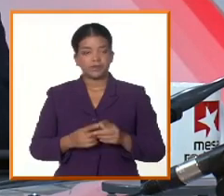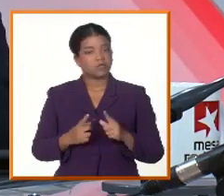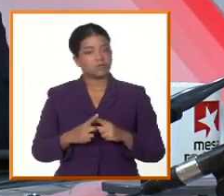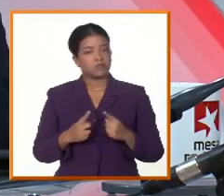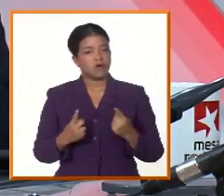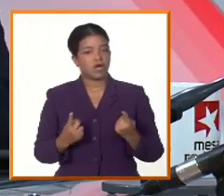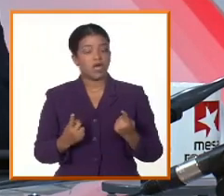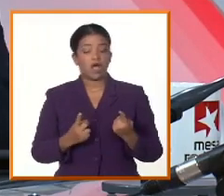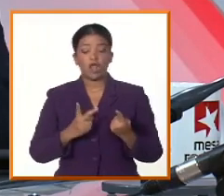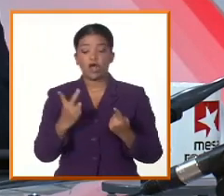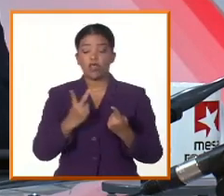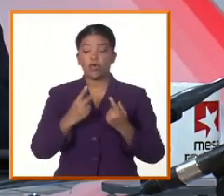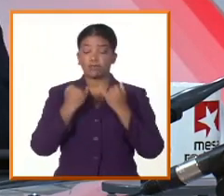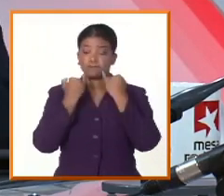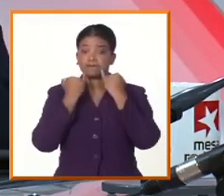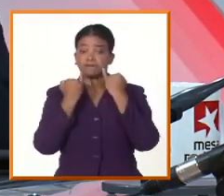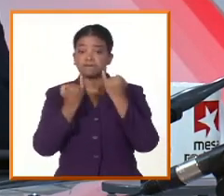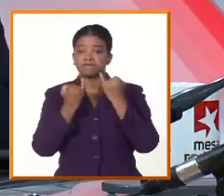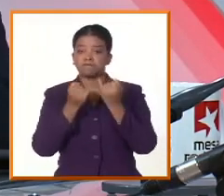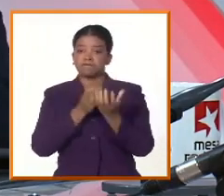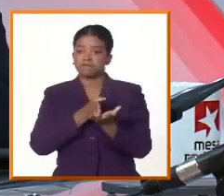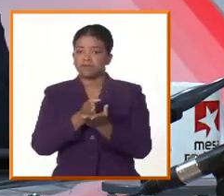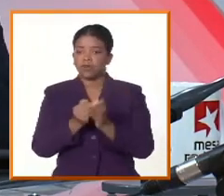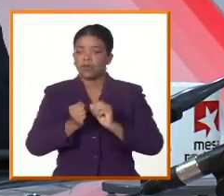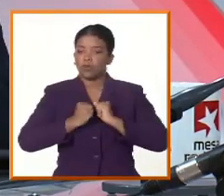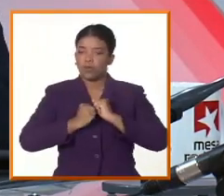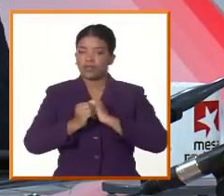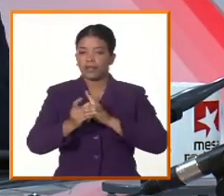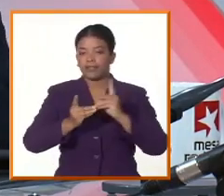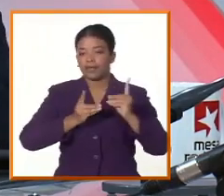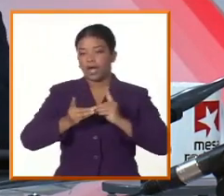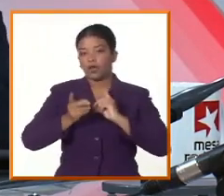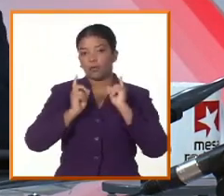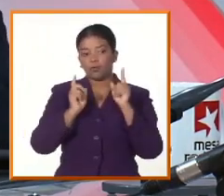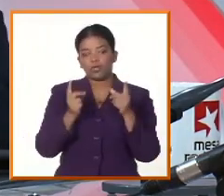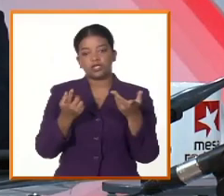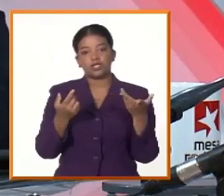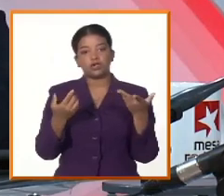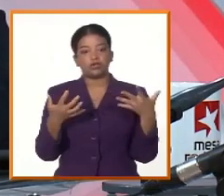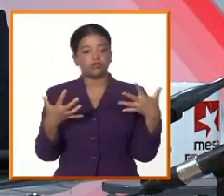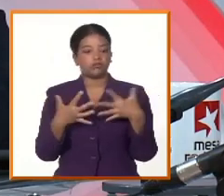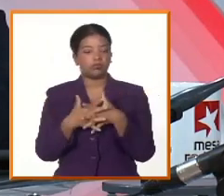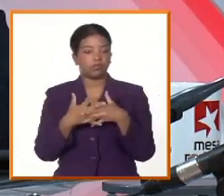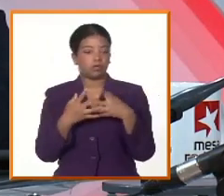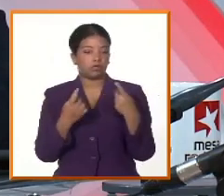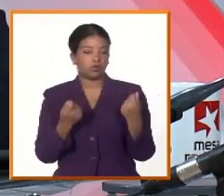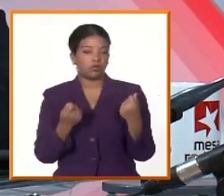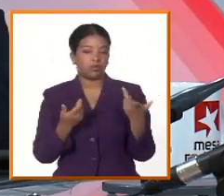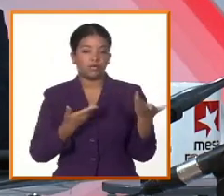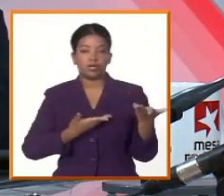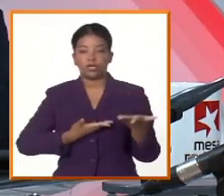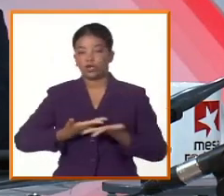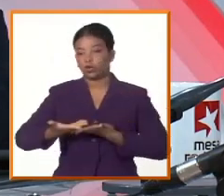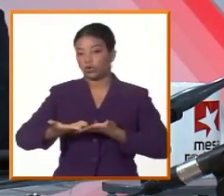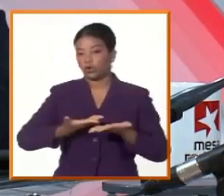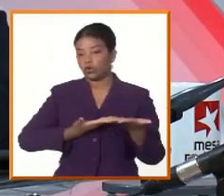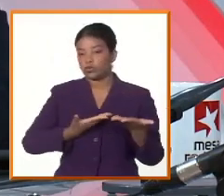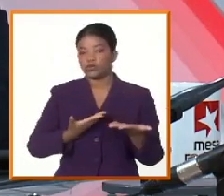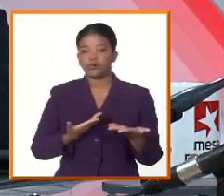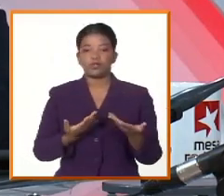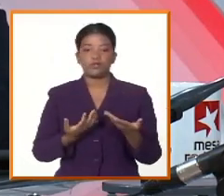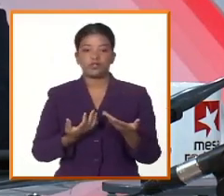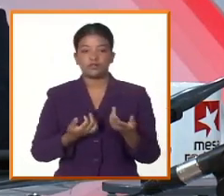continuar fortaleciendo el diálogo político de alto nivel y desarrollar los vínculos económicos comerciales y la y la inversión